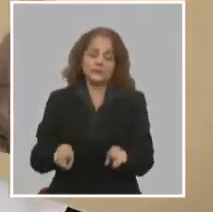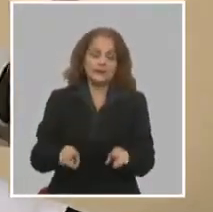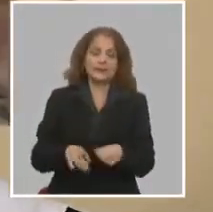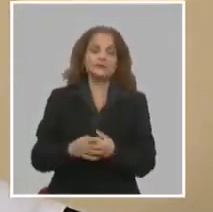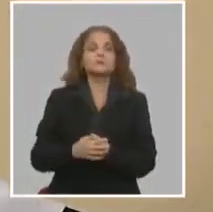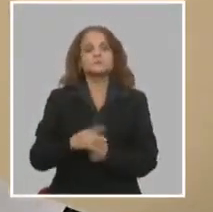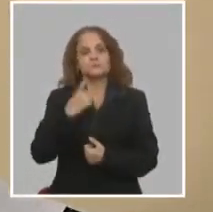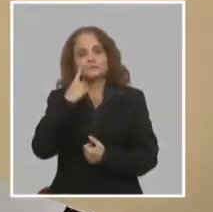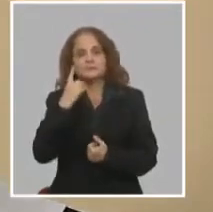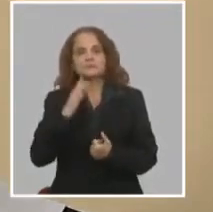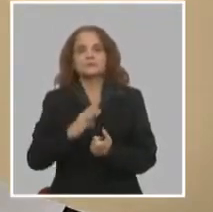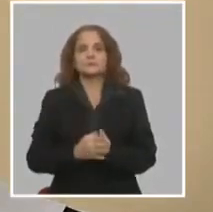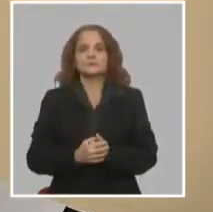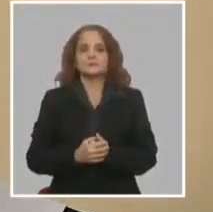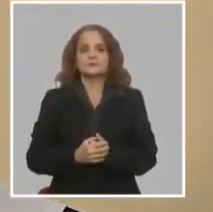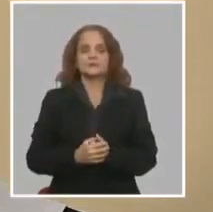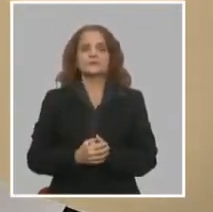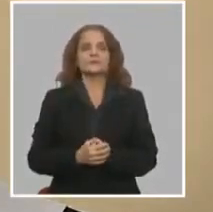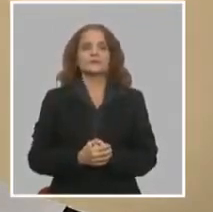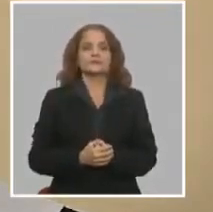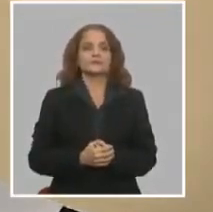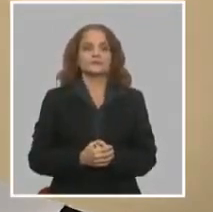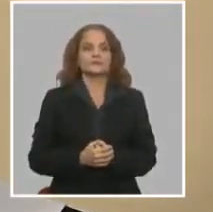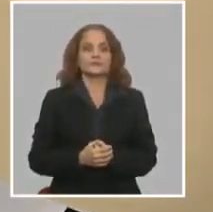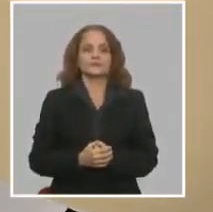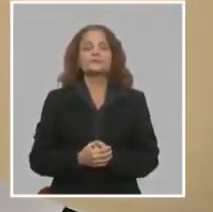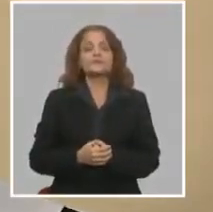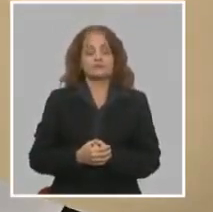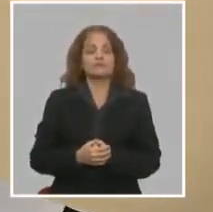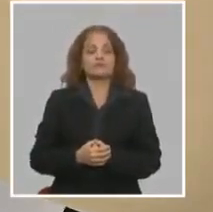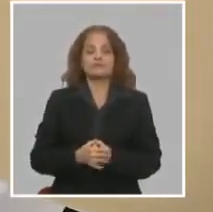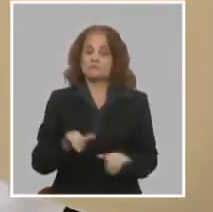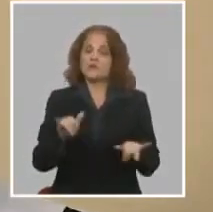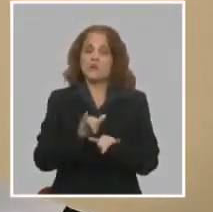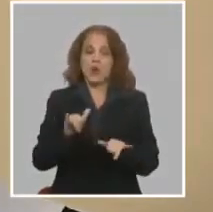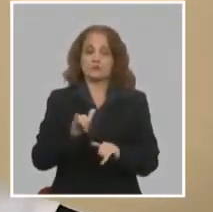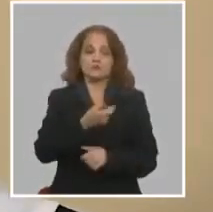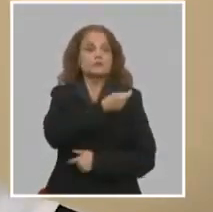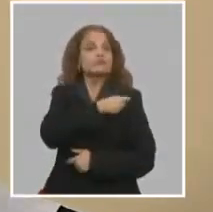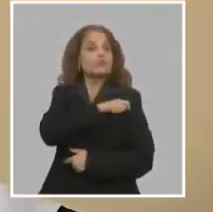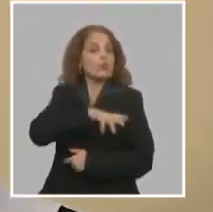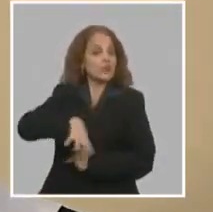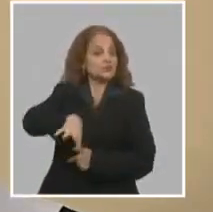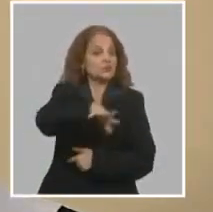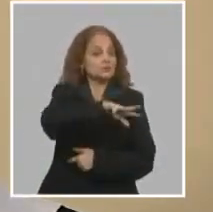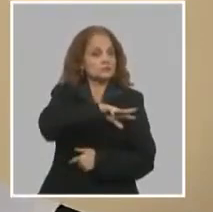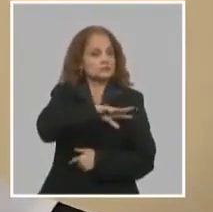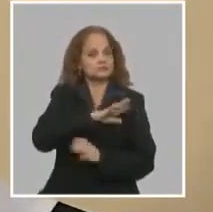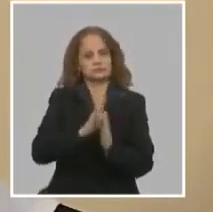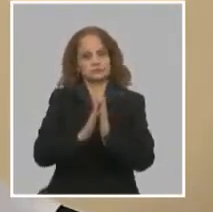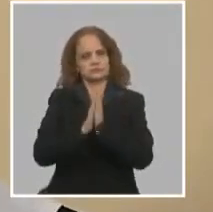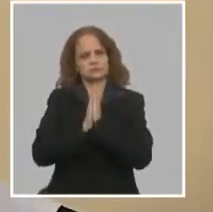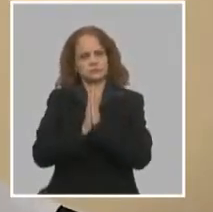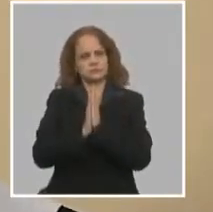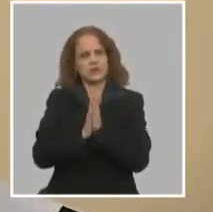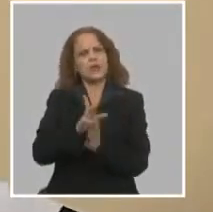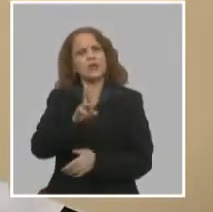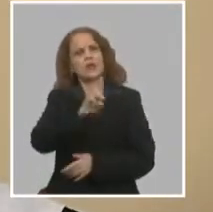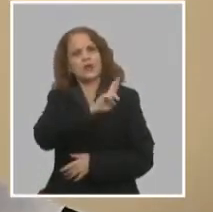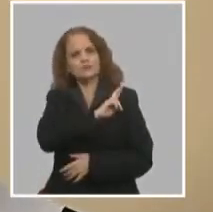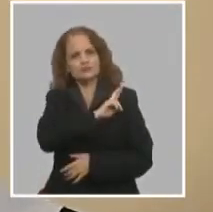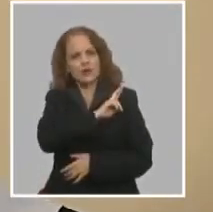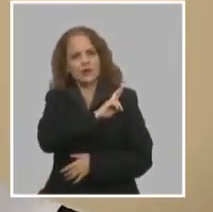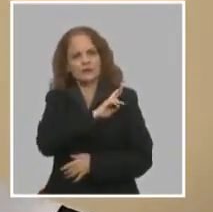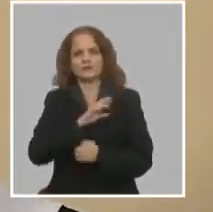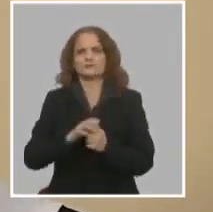él. Y bueno, creo que a la población tenemos que llamarla a la responsabilidad, llamarla